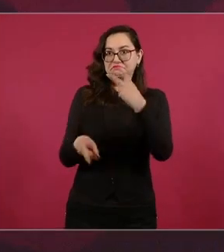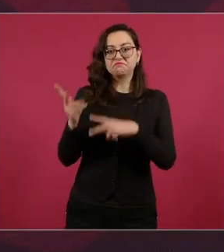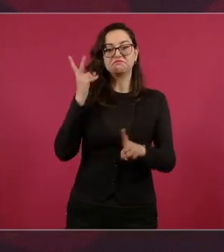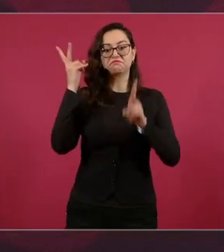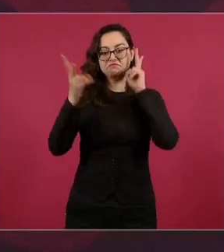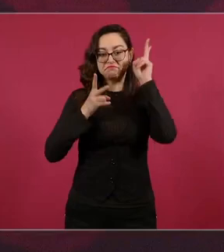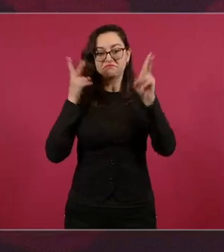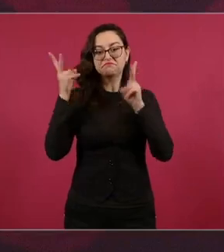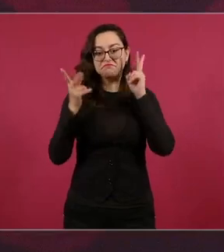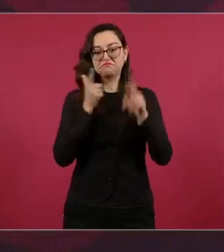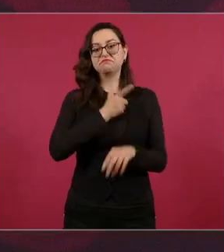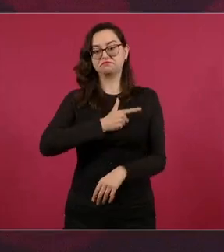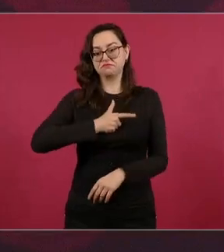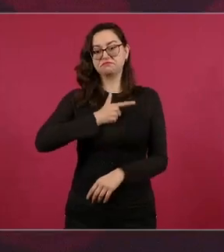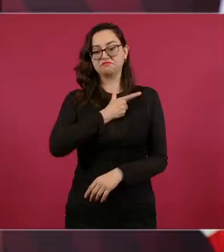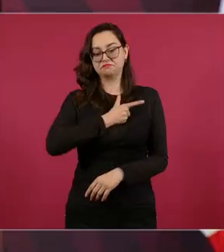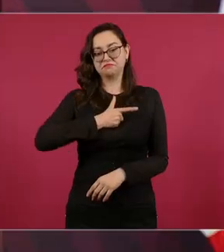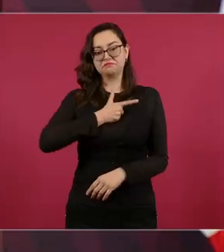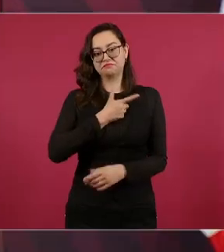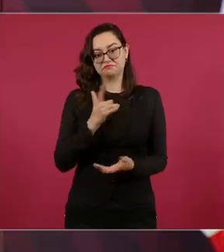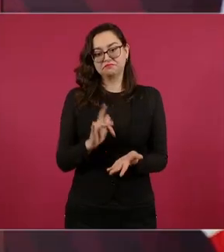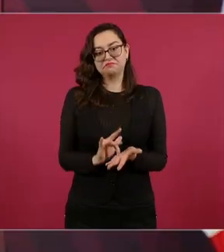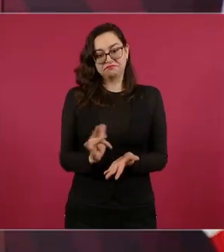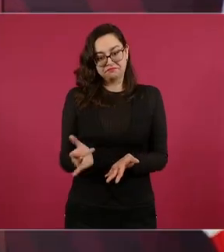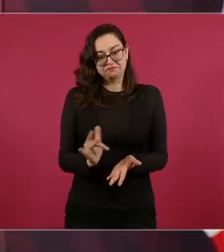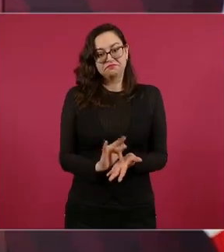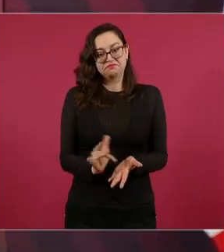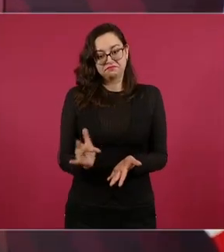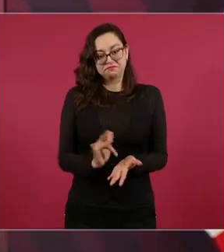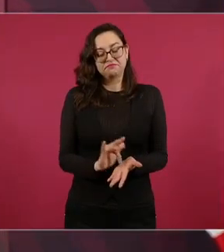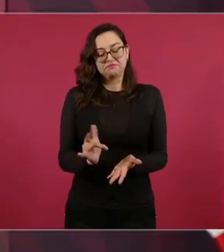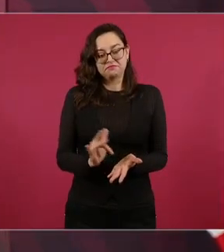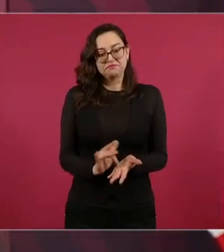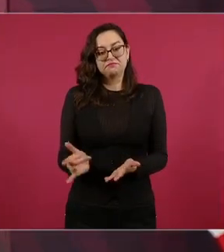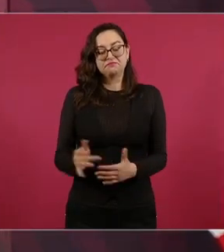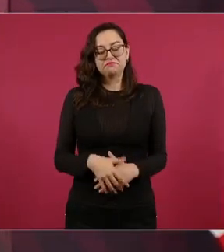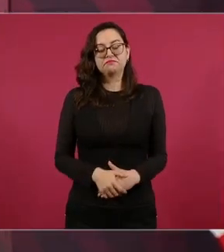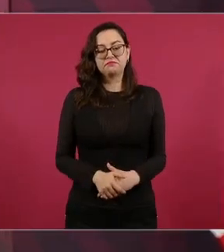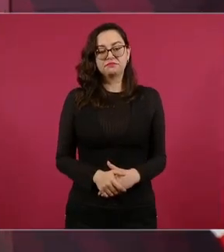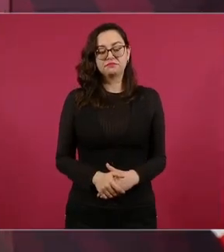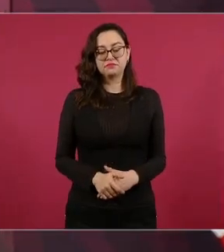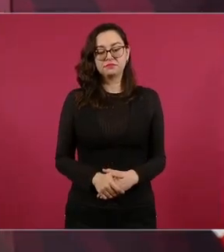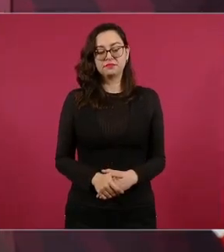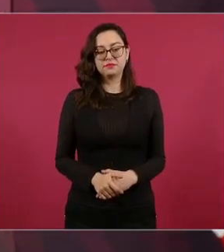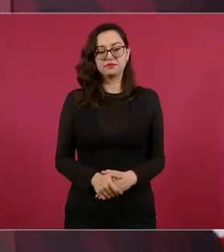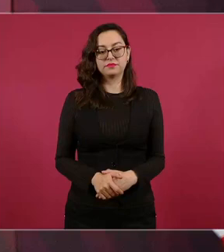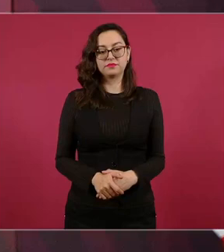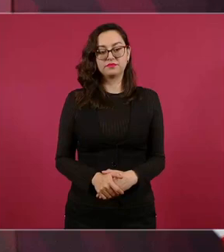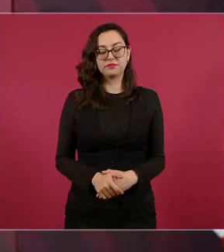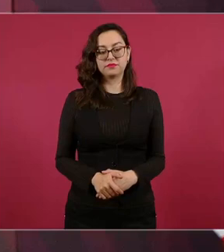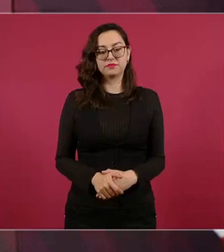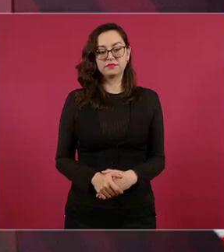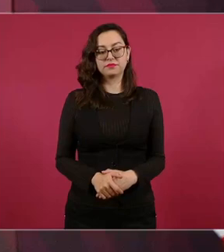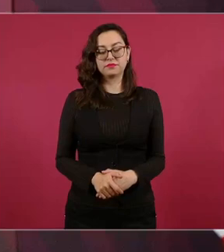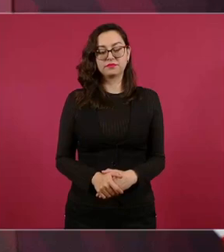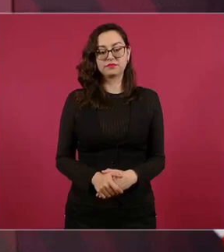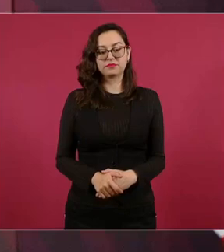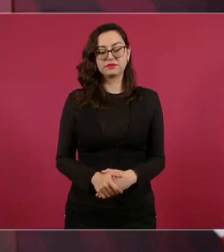y lo agradecemos bastante vamos a